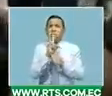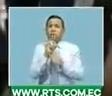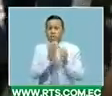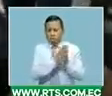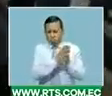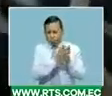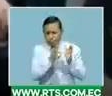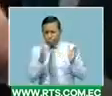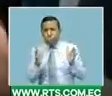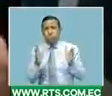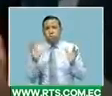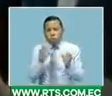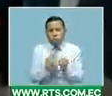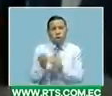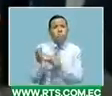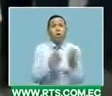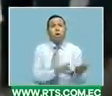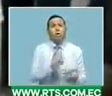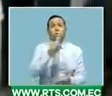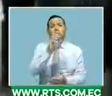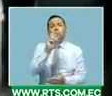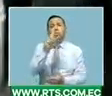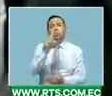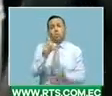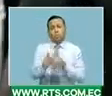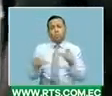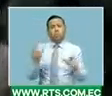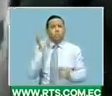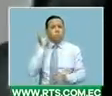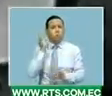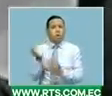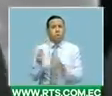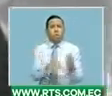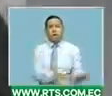¡Le hizo lo que quiso! ¡Lo mató!